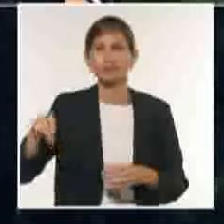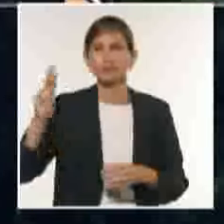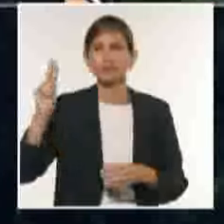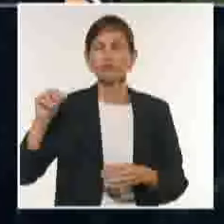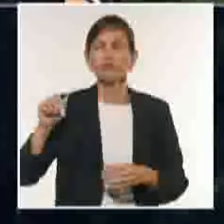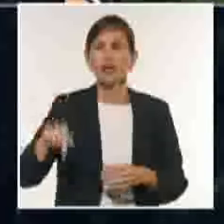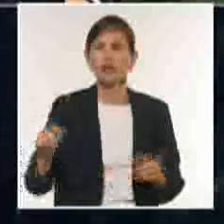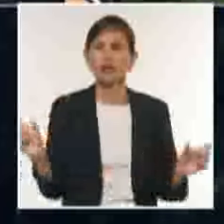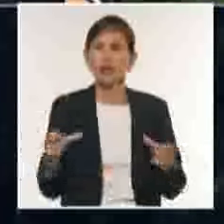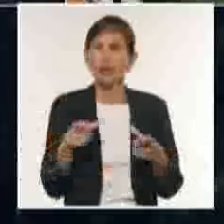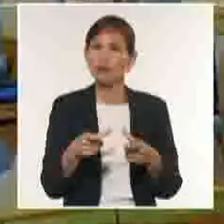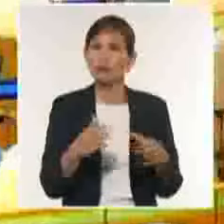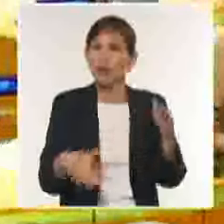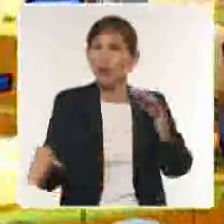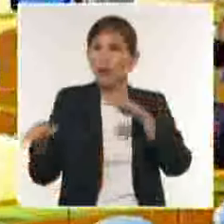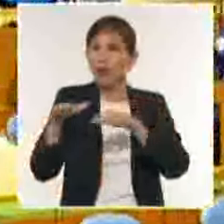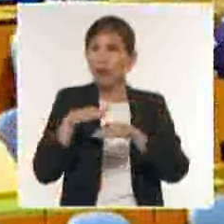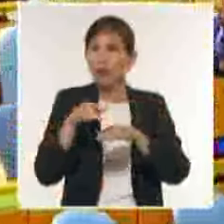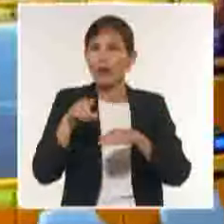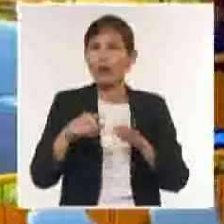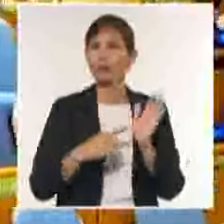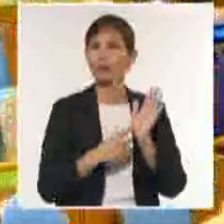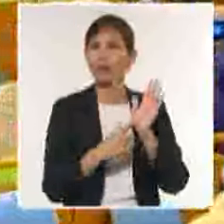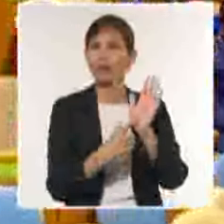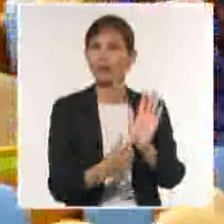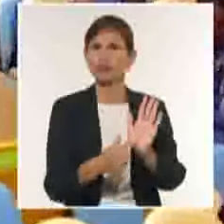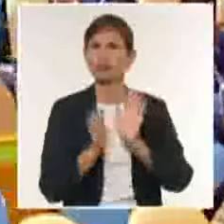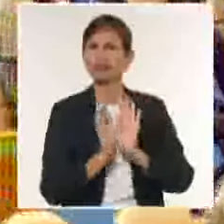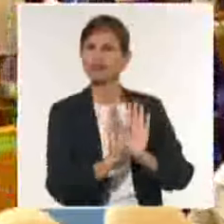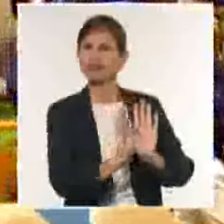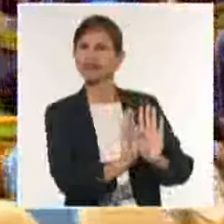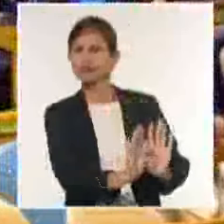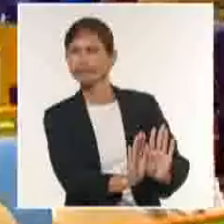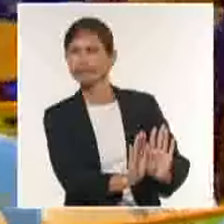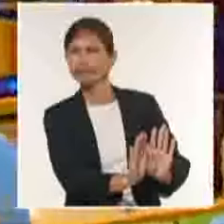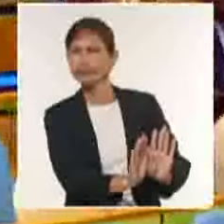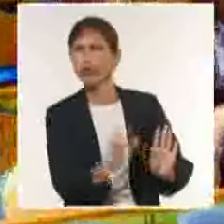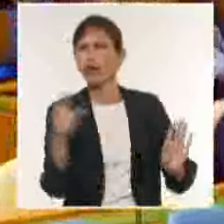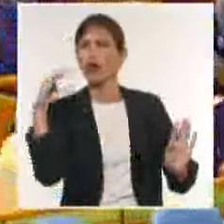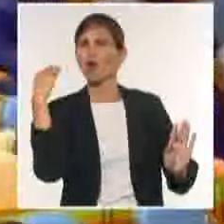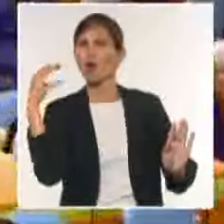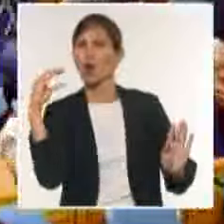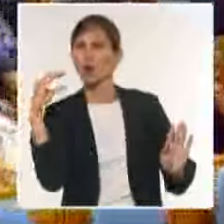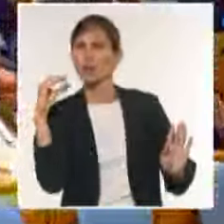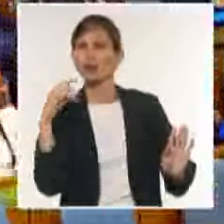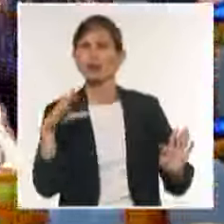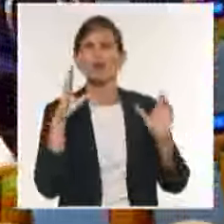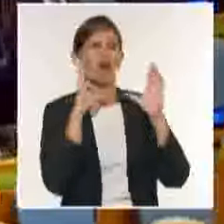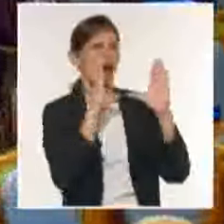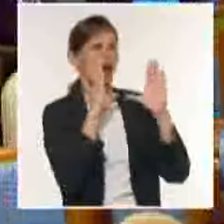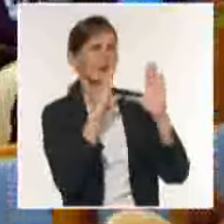Asamblea General de la ONU que manifestó su rechazo al jefe sionista con abucheos.